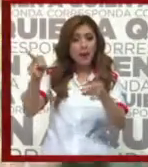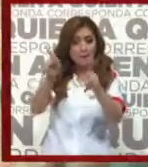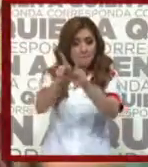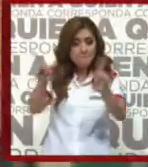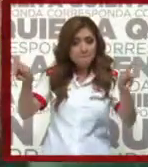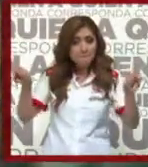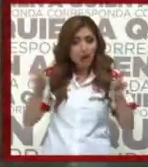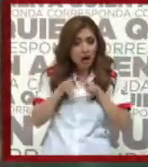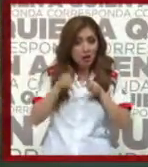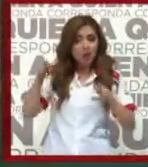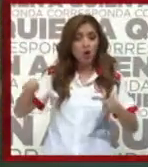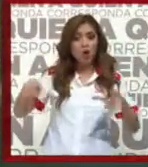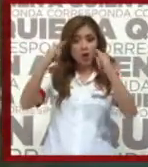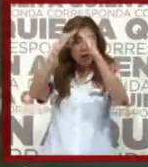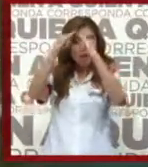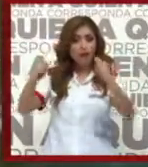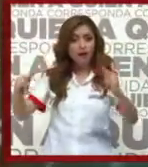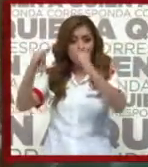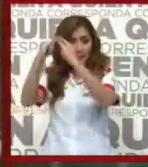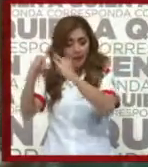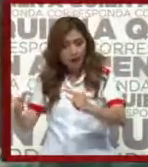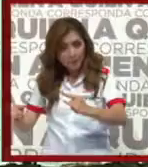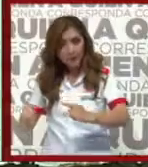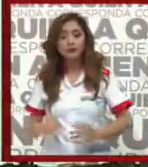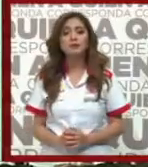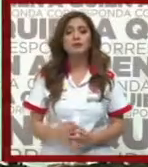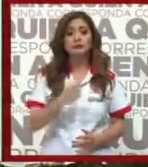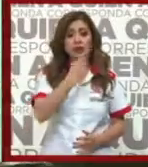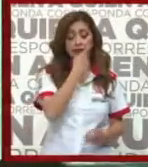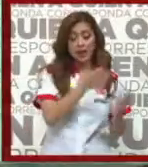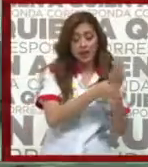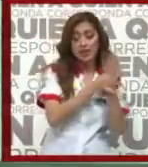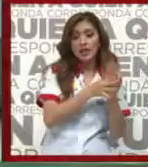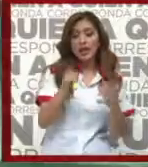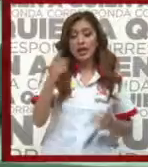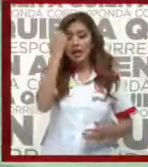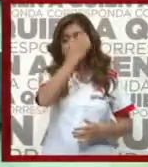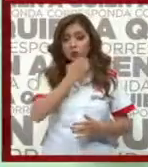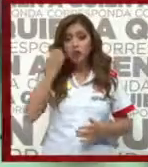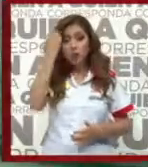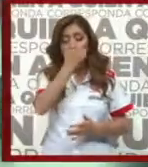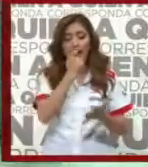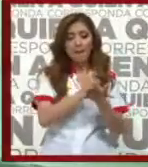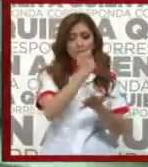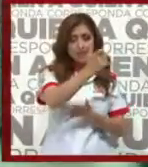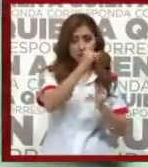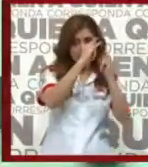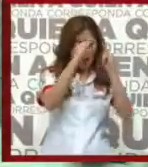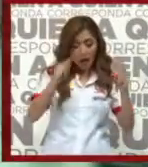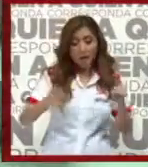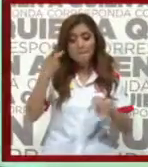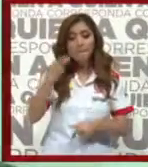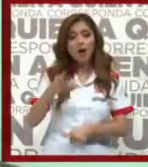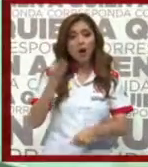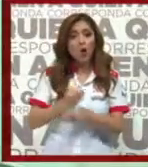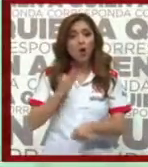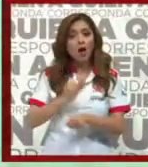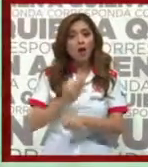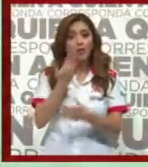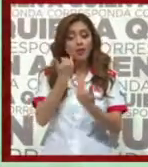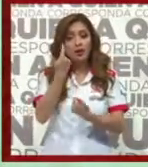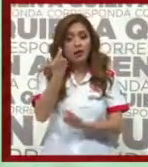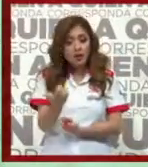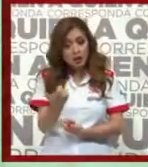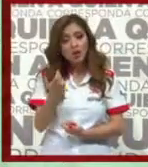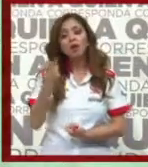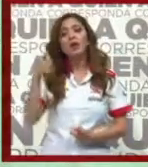unas carpas. Que la escuela va a pagar las carpas y que hasta donde haya dinero, y ahorita ya se está terminando el dinero, y ya